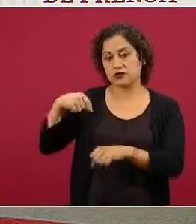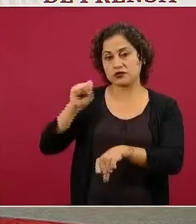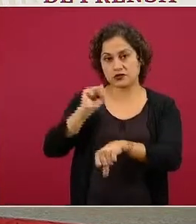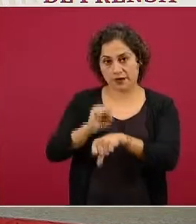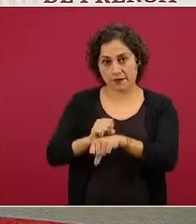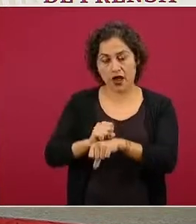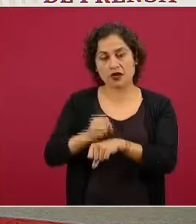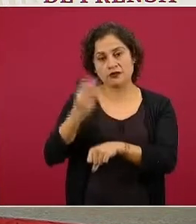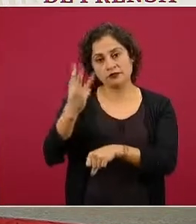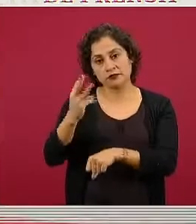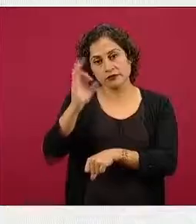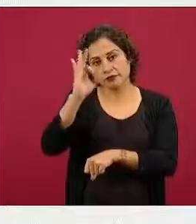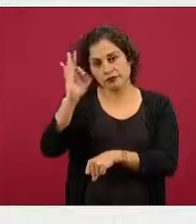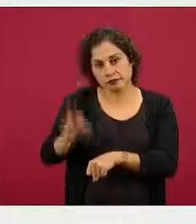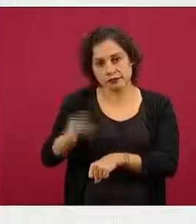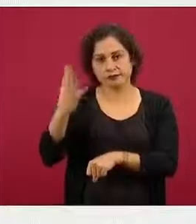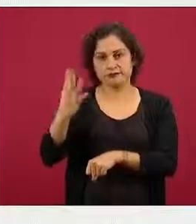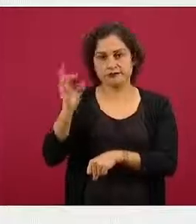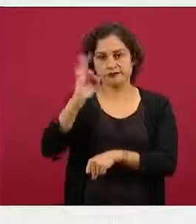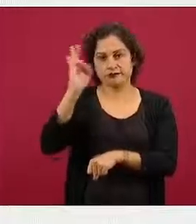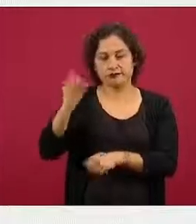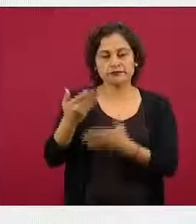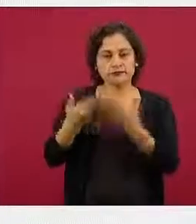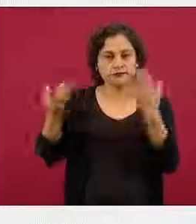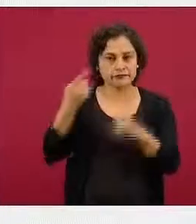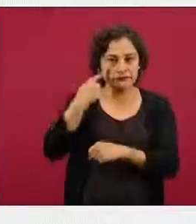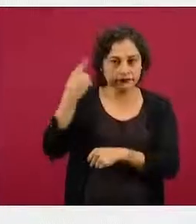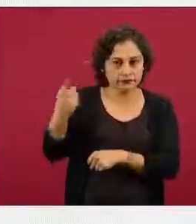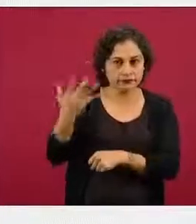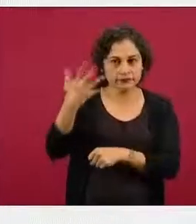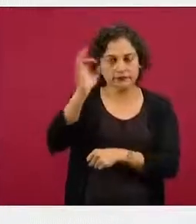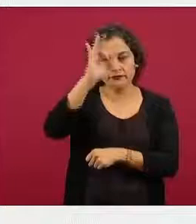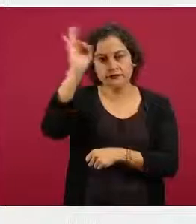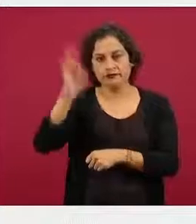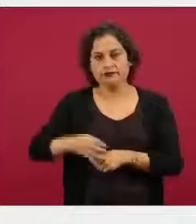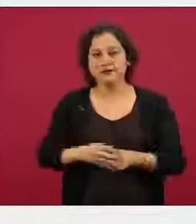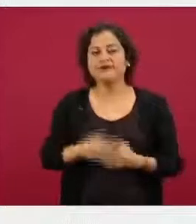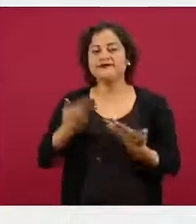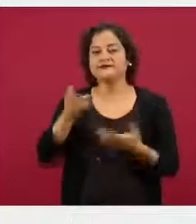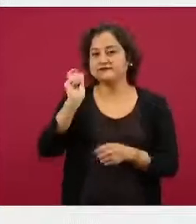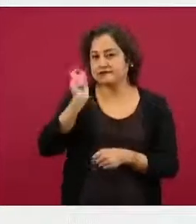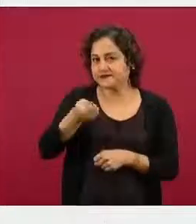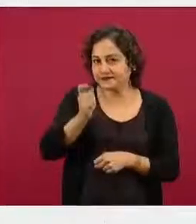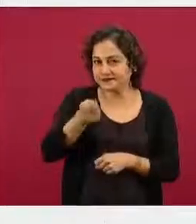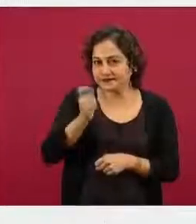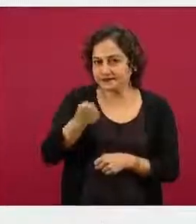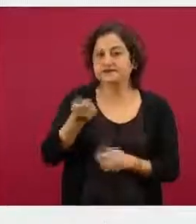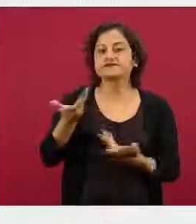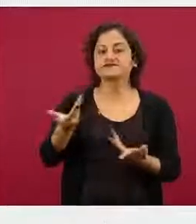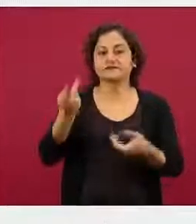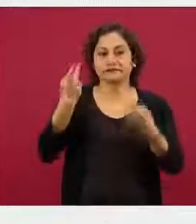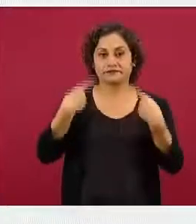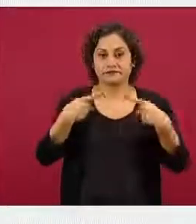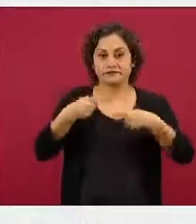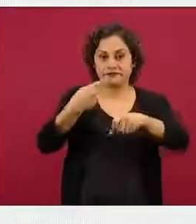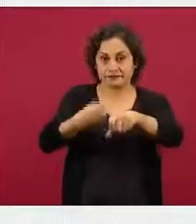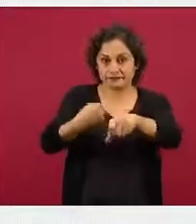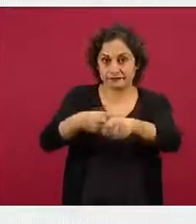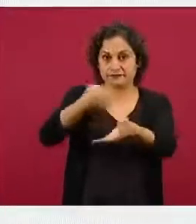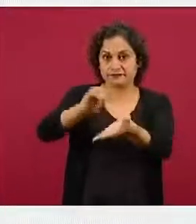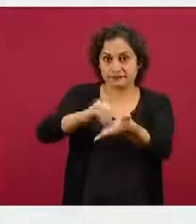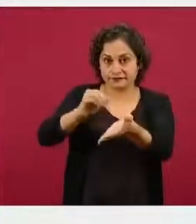representaba el 3% o el 4% y ahora representa el 5%. Esto representa que la epidemia activa